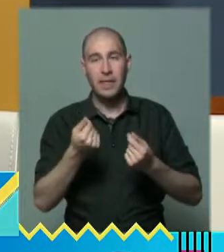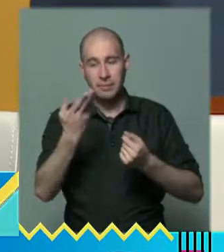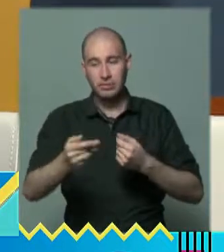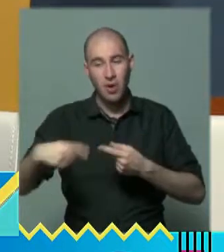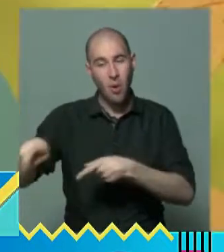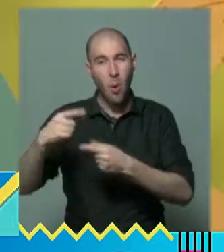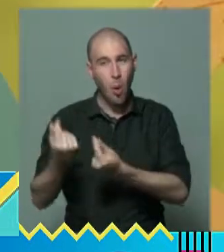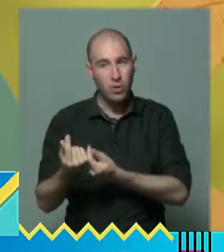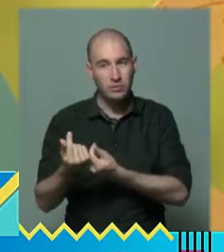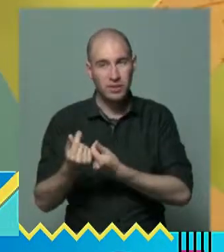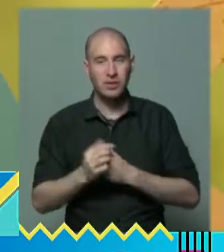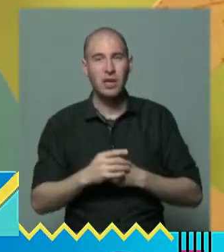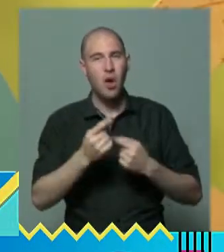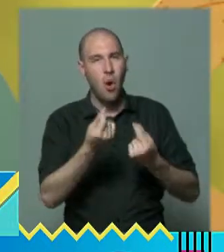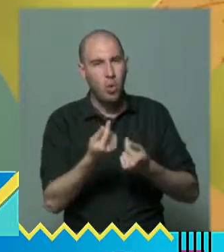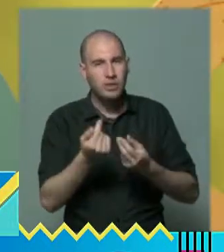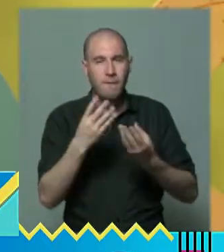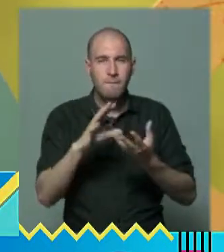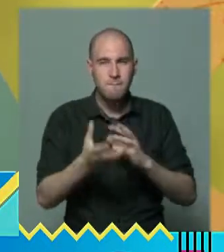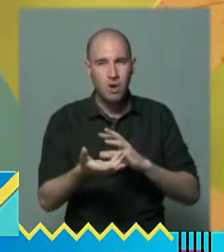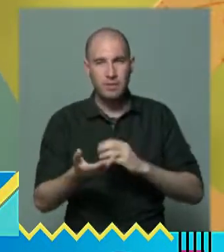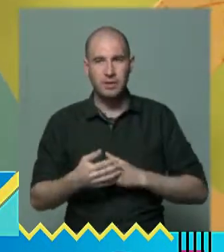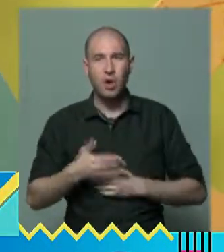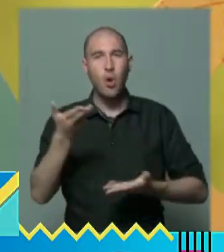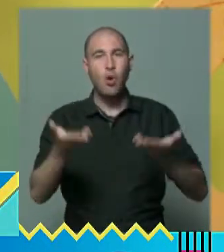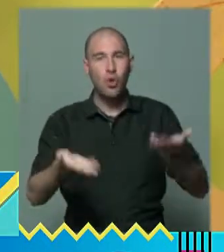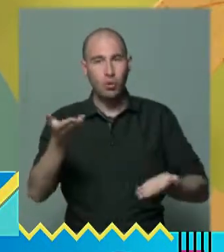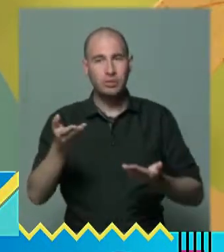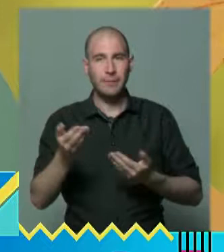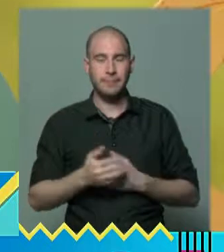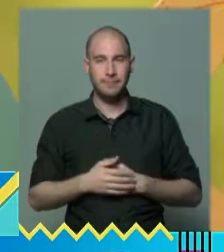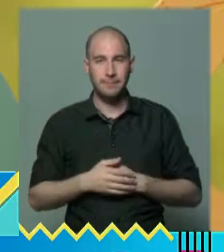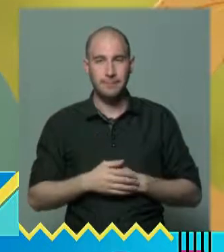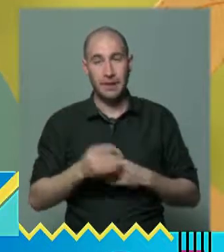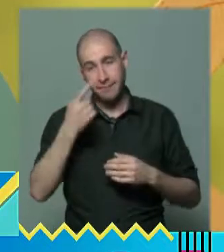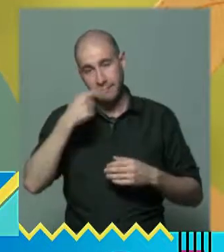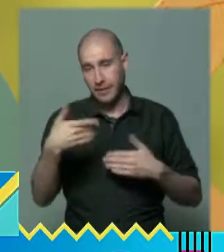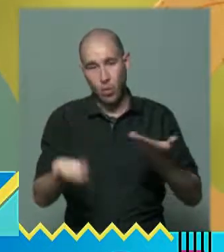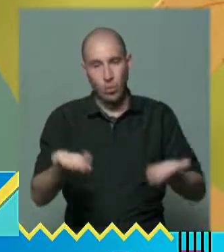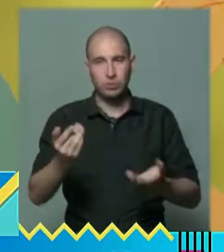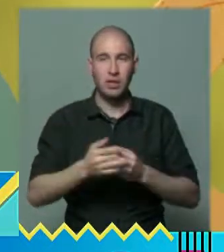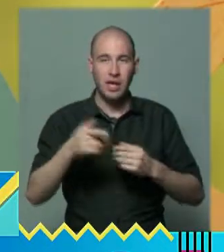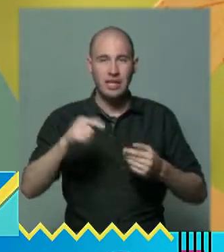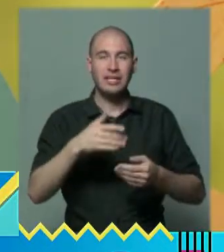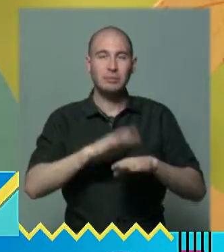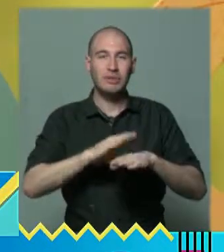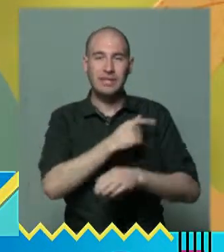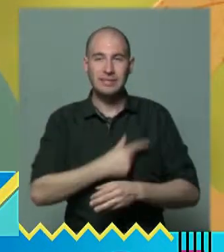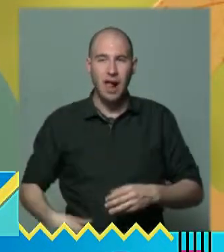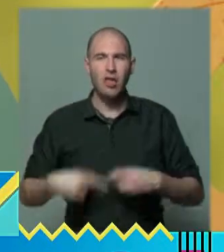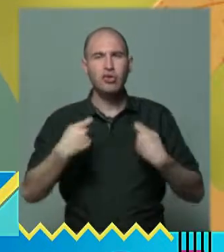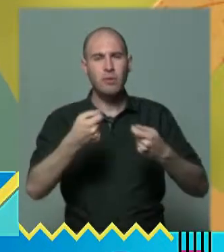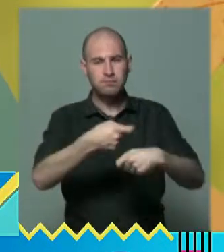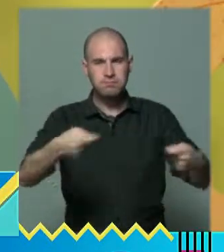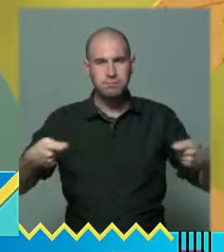gente y trata de utilizarla de la manera más justa posible, en definitiva, ¿no? Esa es una de las funciones del Estado, cómo